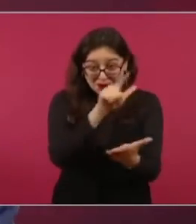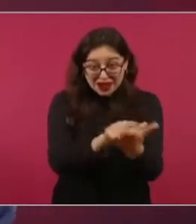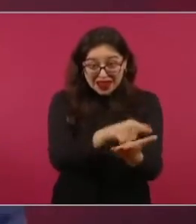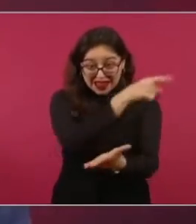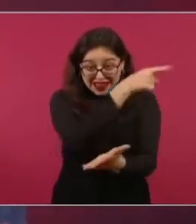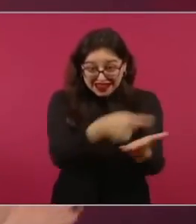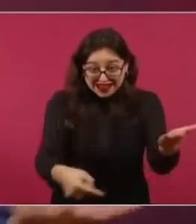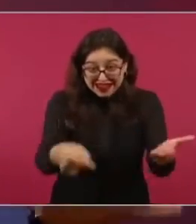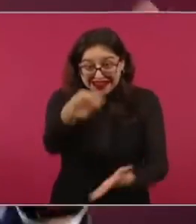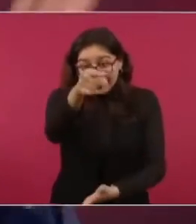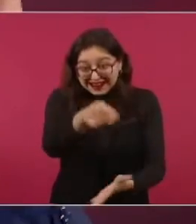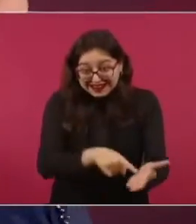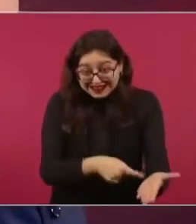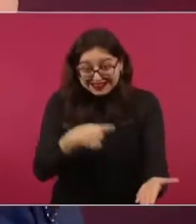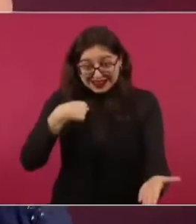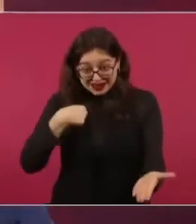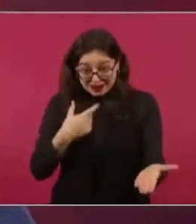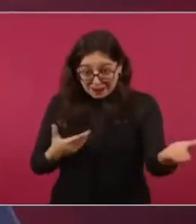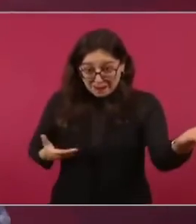me van a